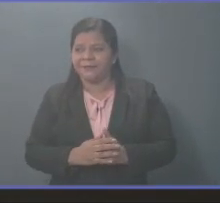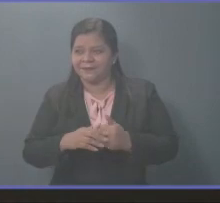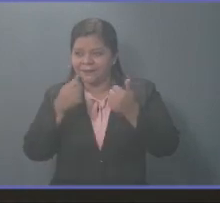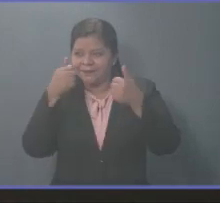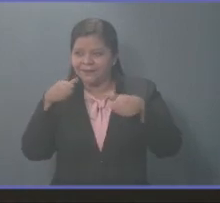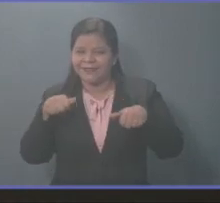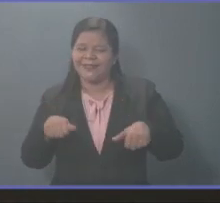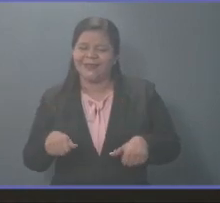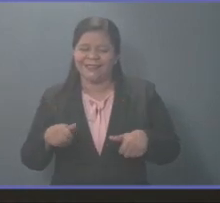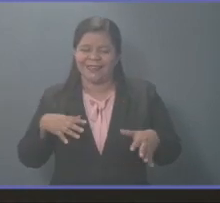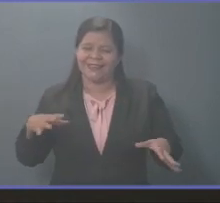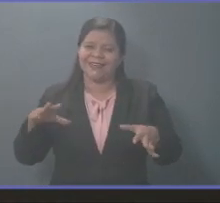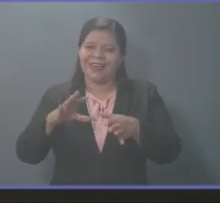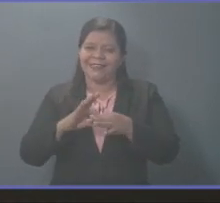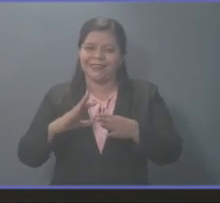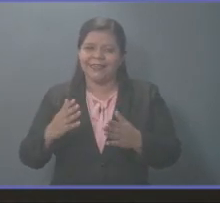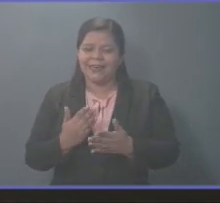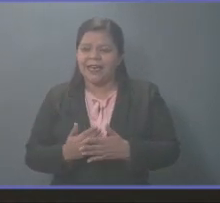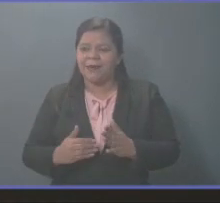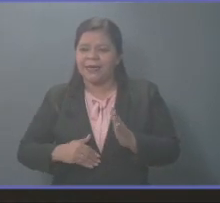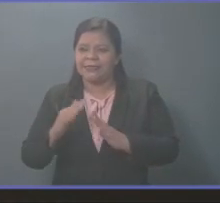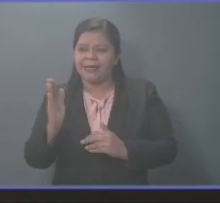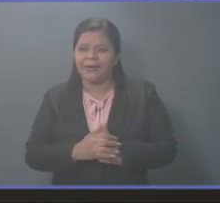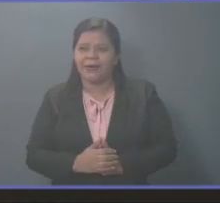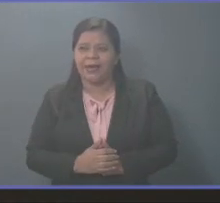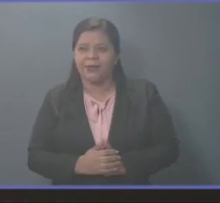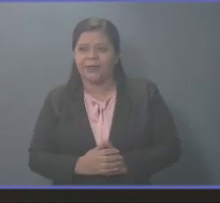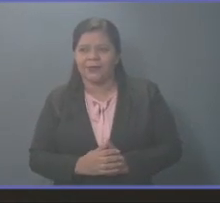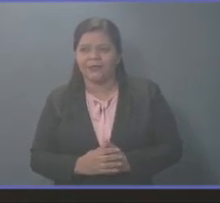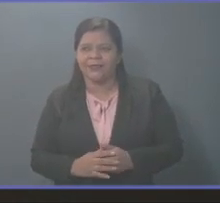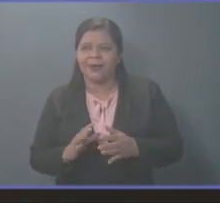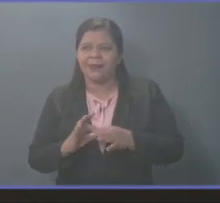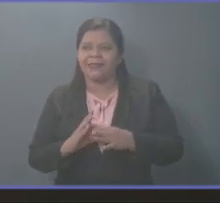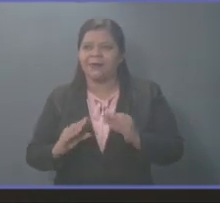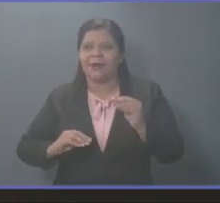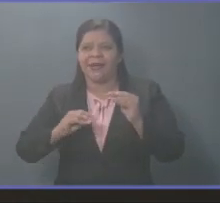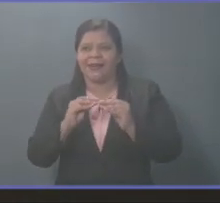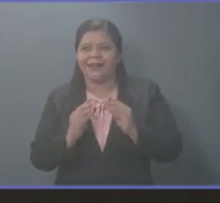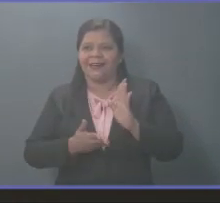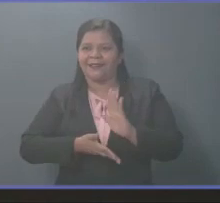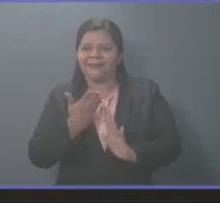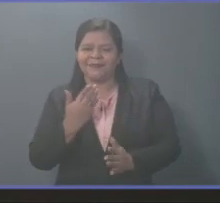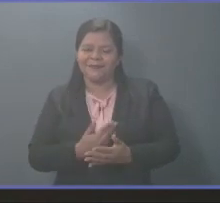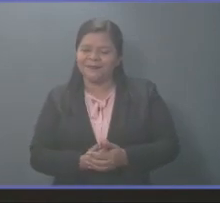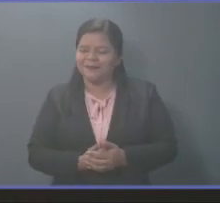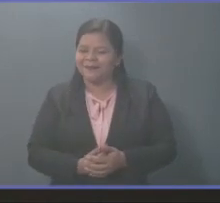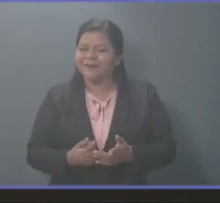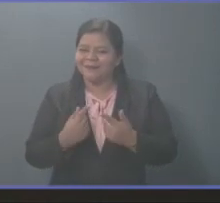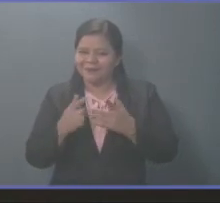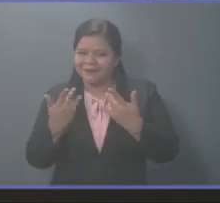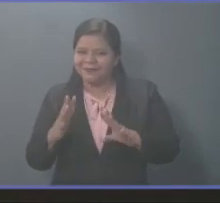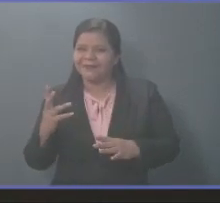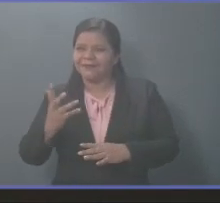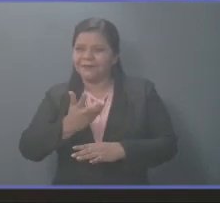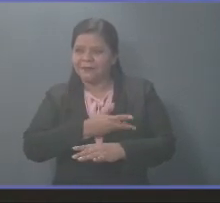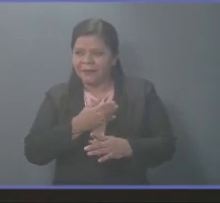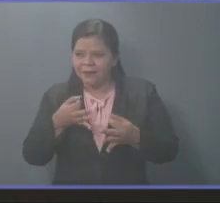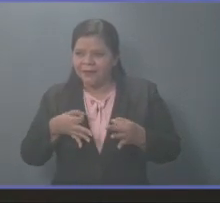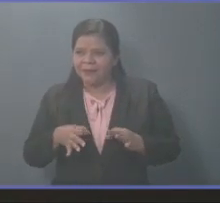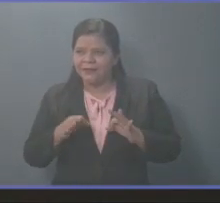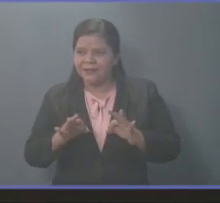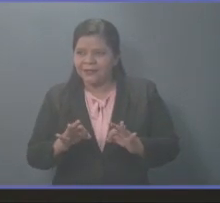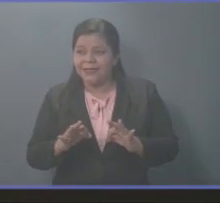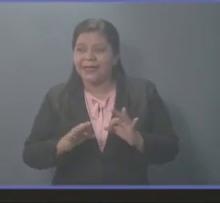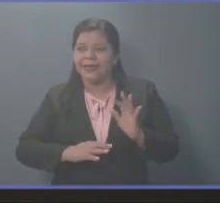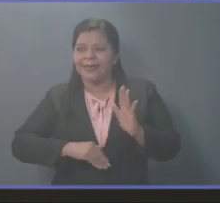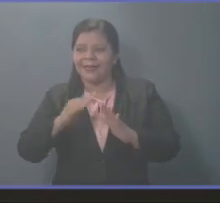que ha emergido producto de las transformaciones que consigo trajeron la firma de los acuerdos de